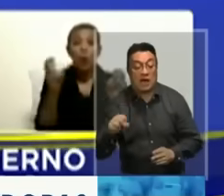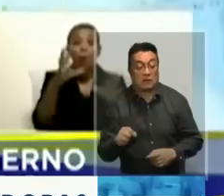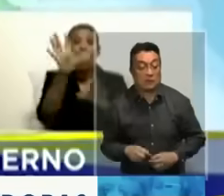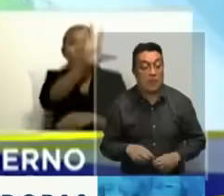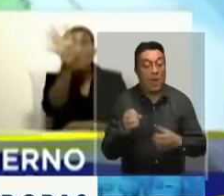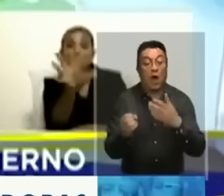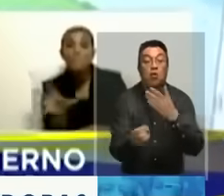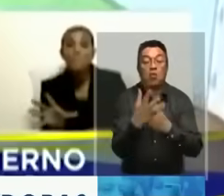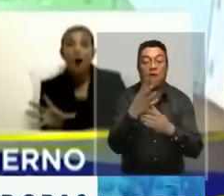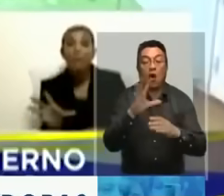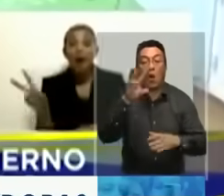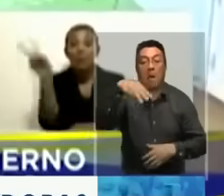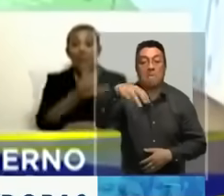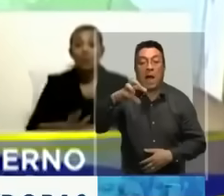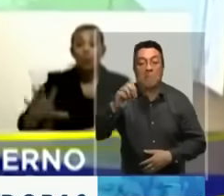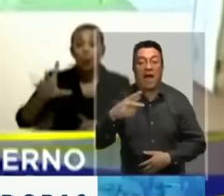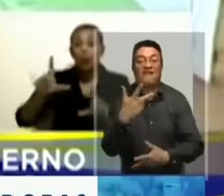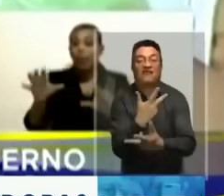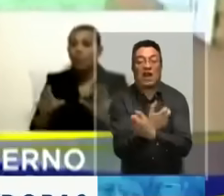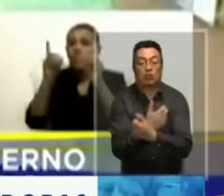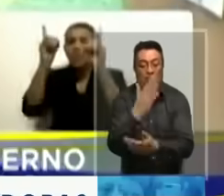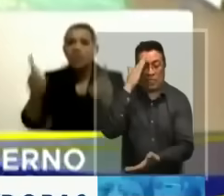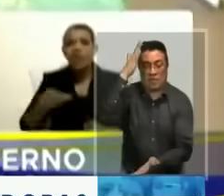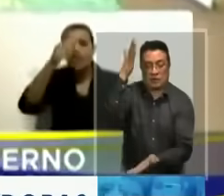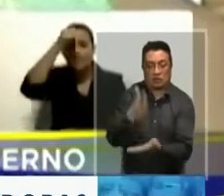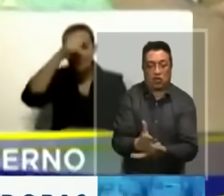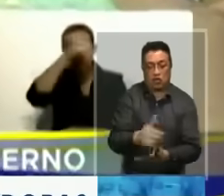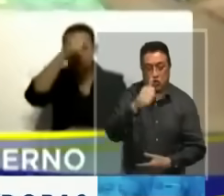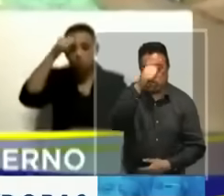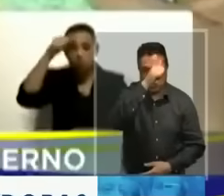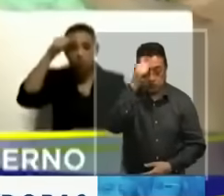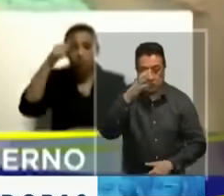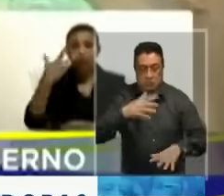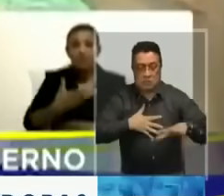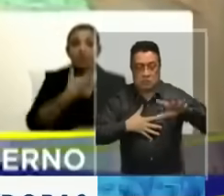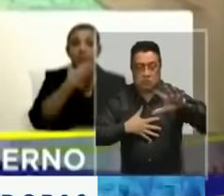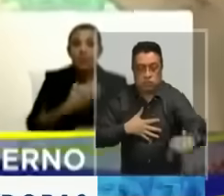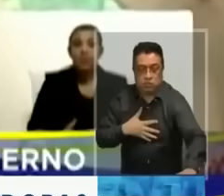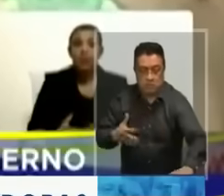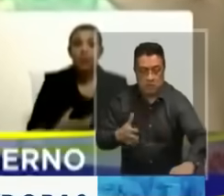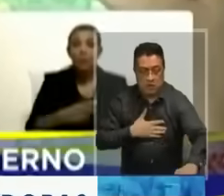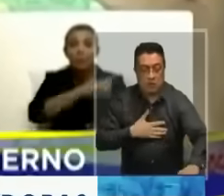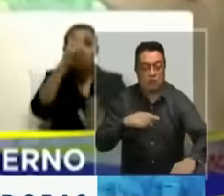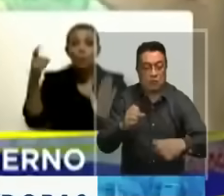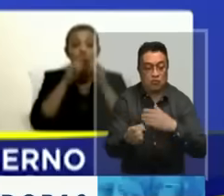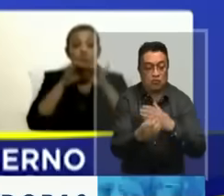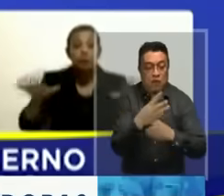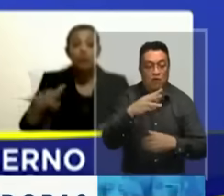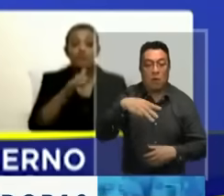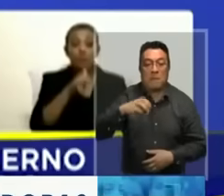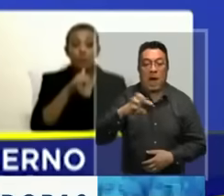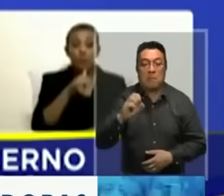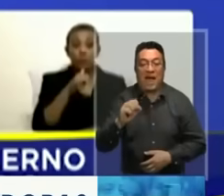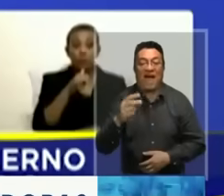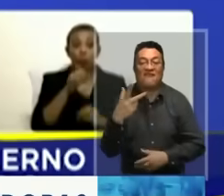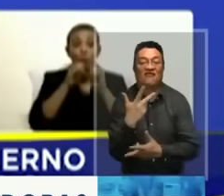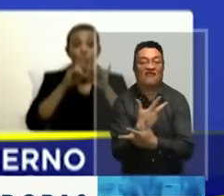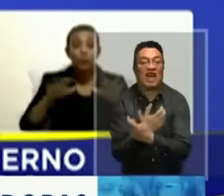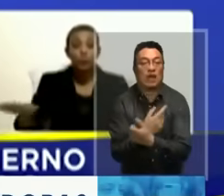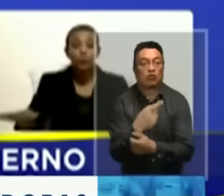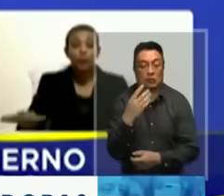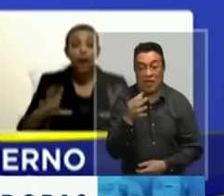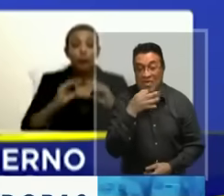map veneuela con la decis del domingo Este es el nuevo mapa de Venezuela al menos según